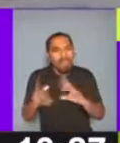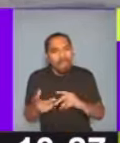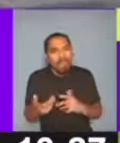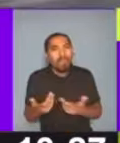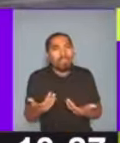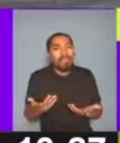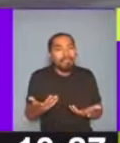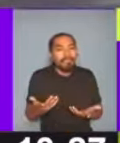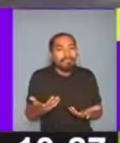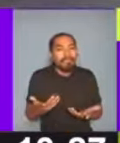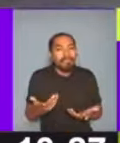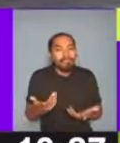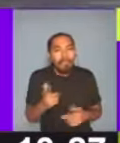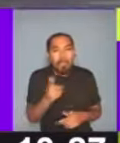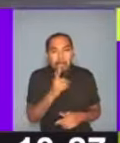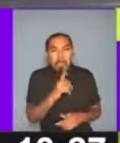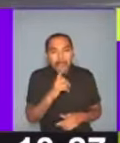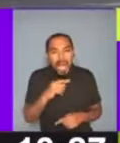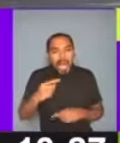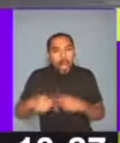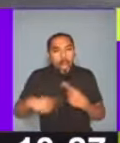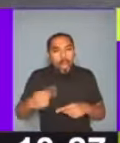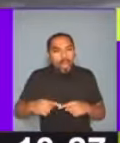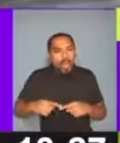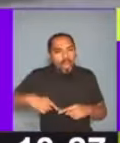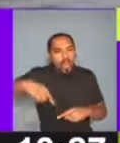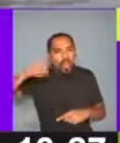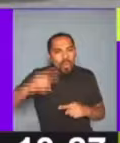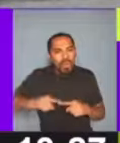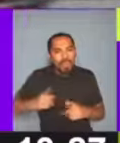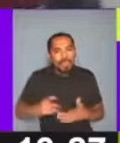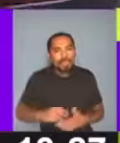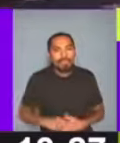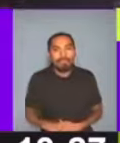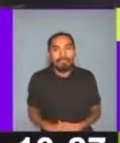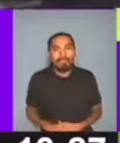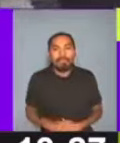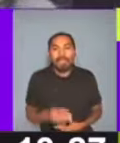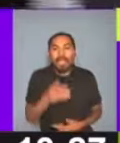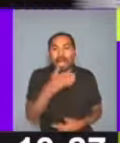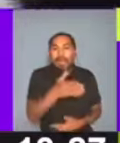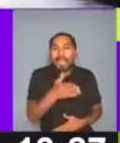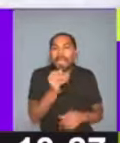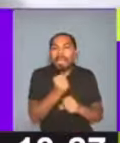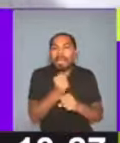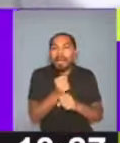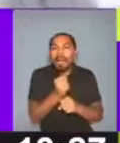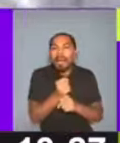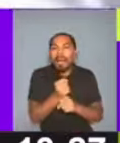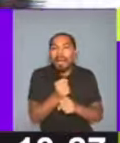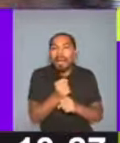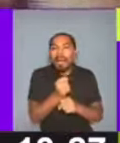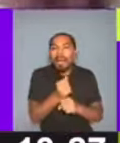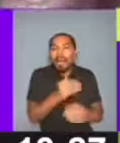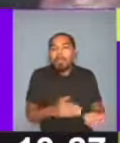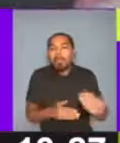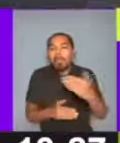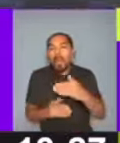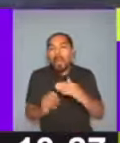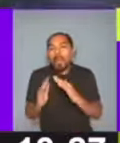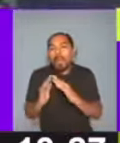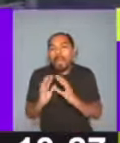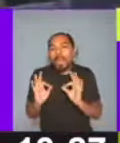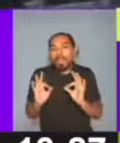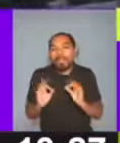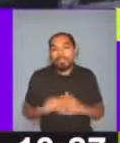por estas horas y por todo el día, digamos, para poder concurrir o poder asistir, por ejemplo, al